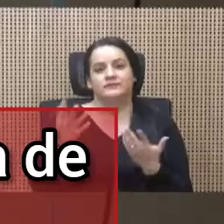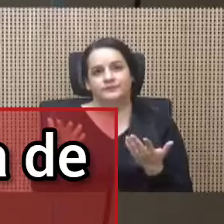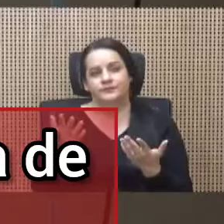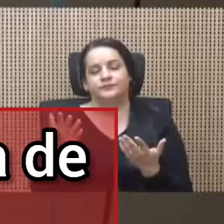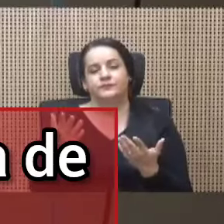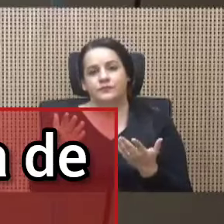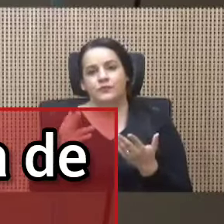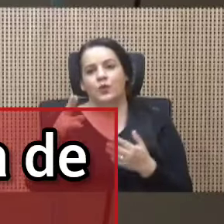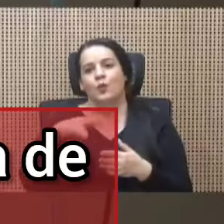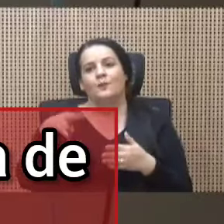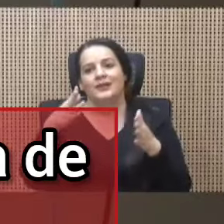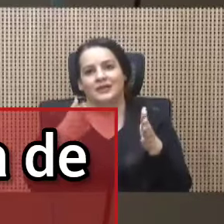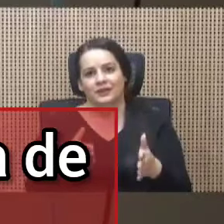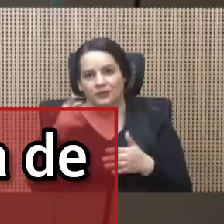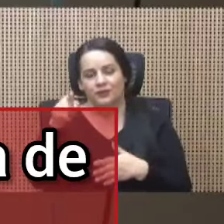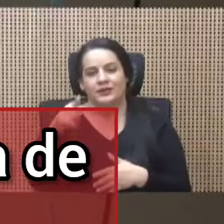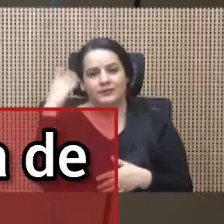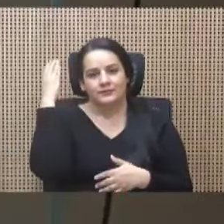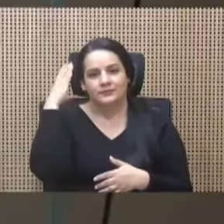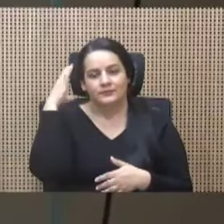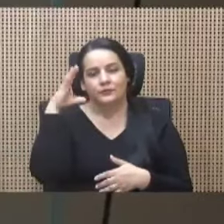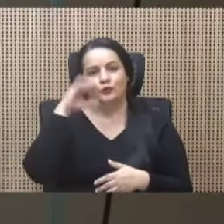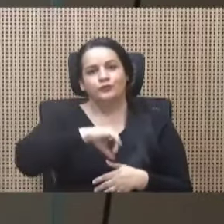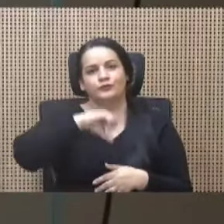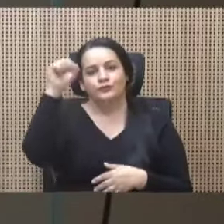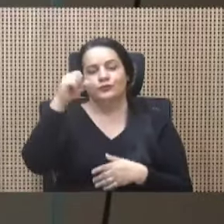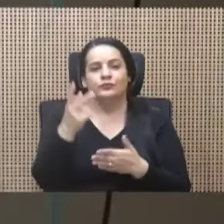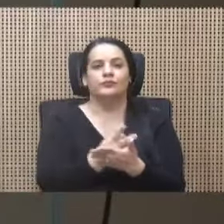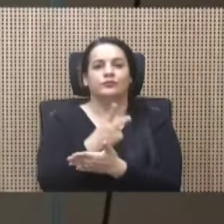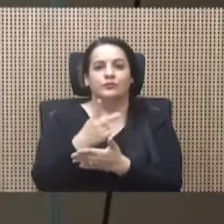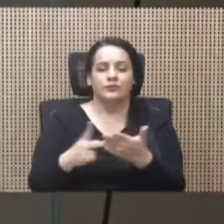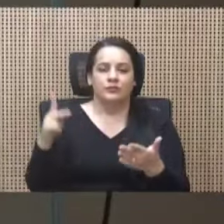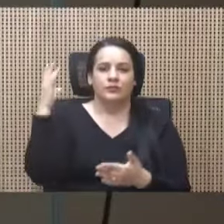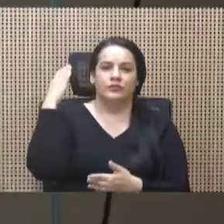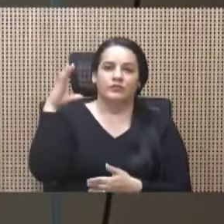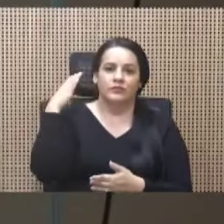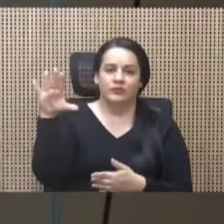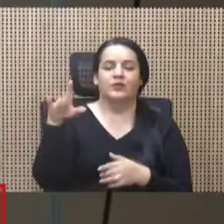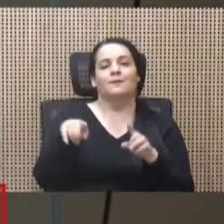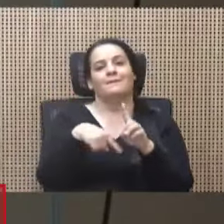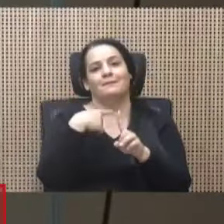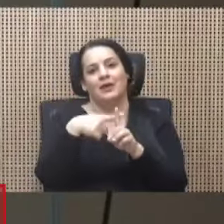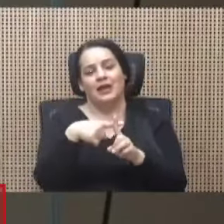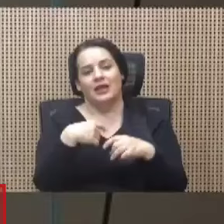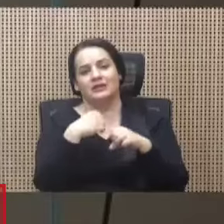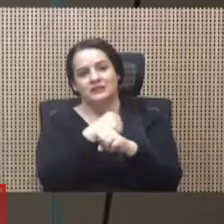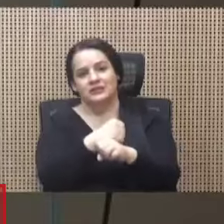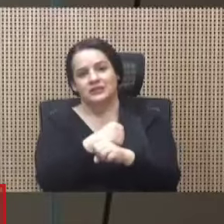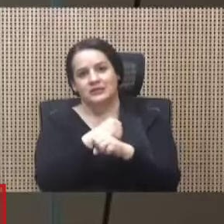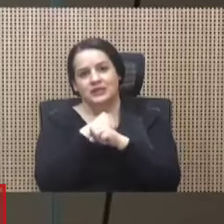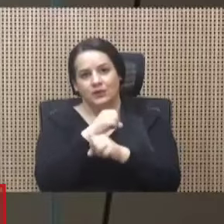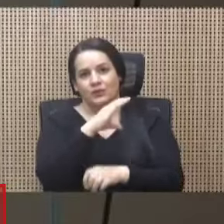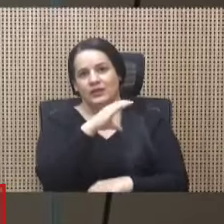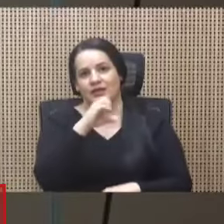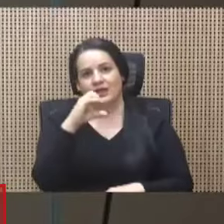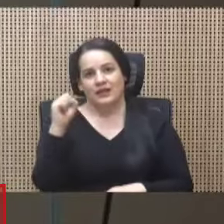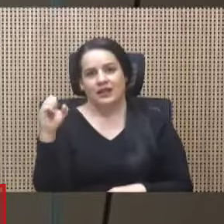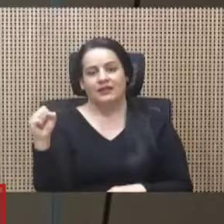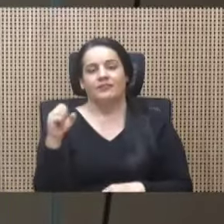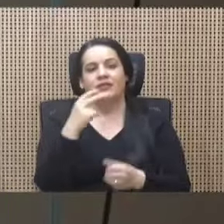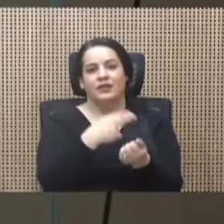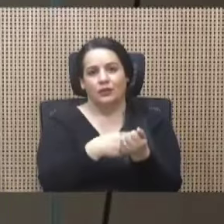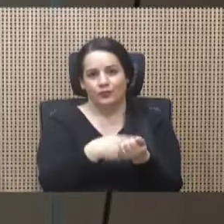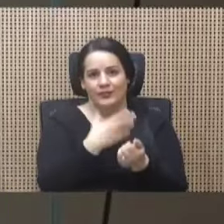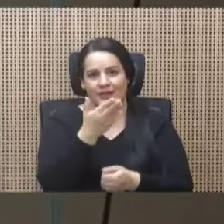triunfo de la provincia de Cartago ayer y el triunfo de la seguridad social. También le quería pedir, don